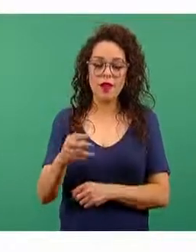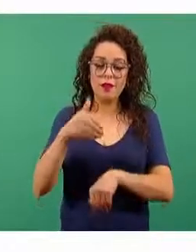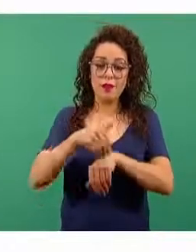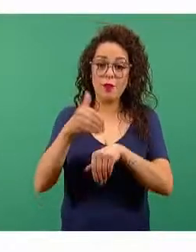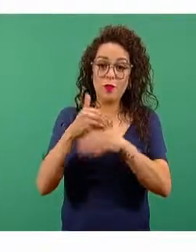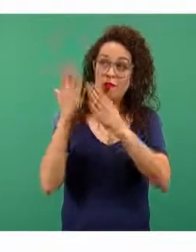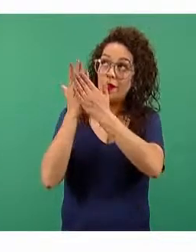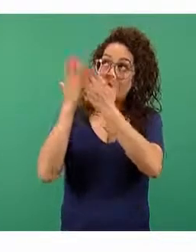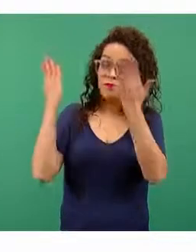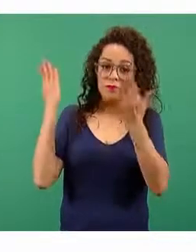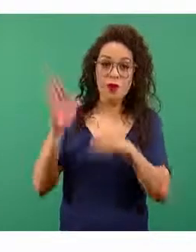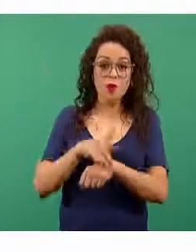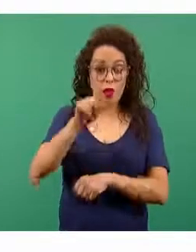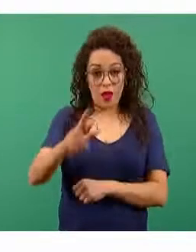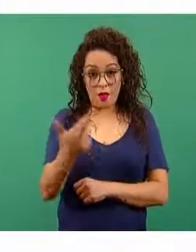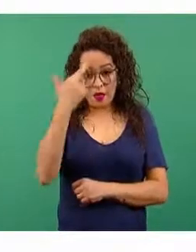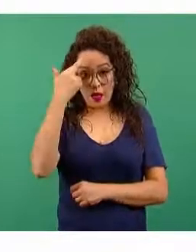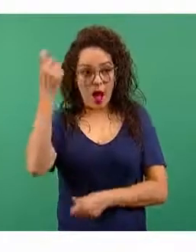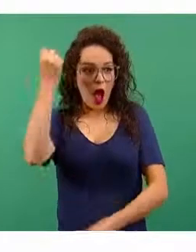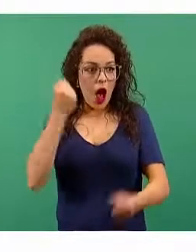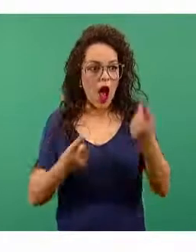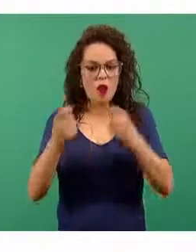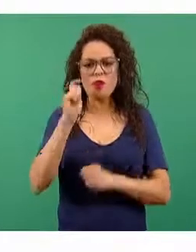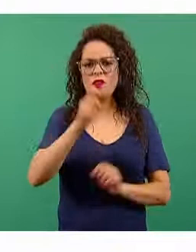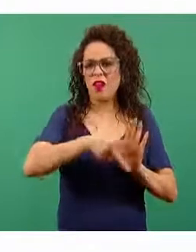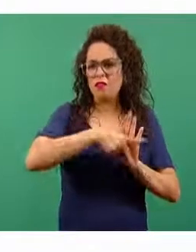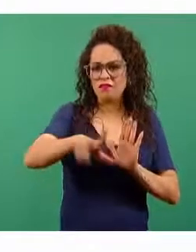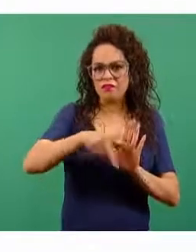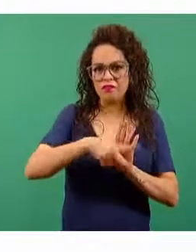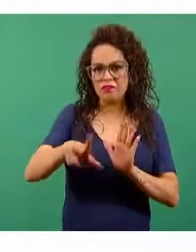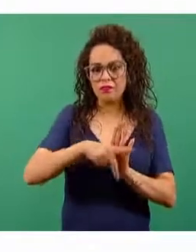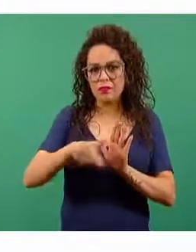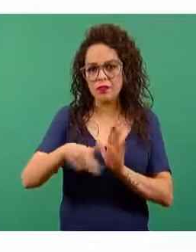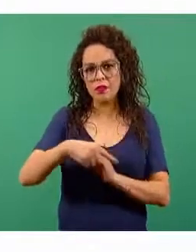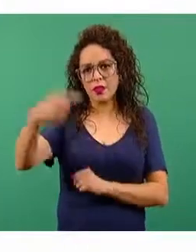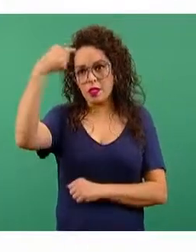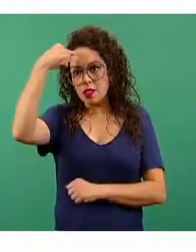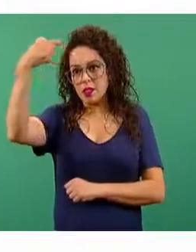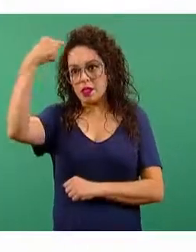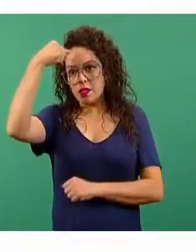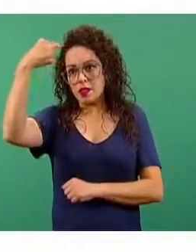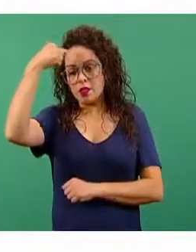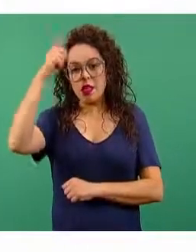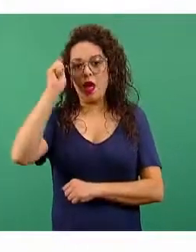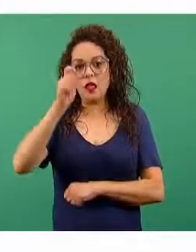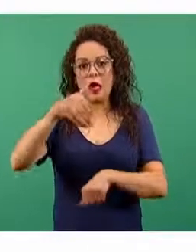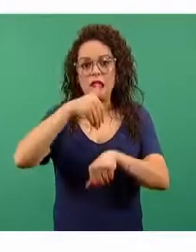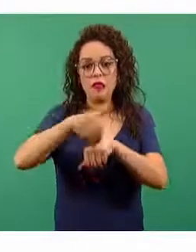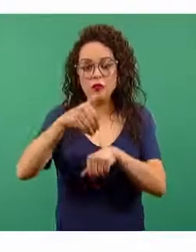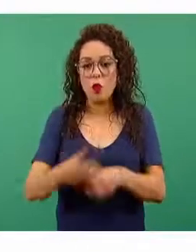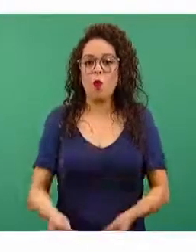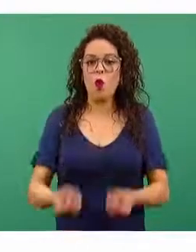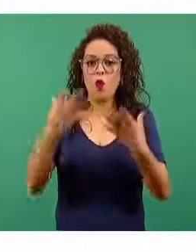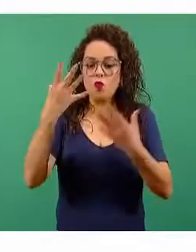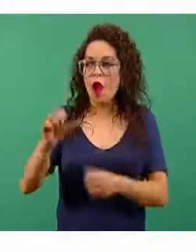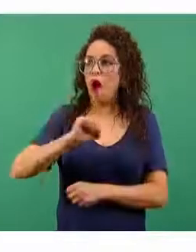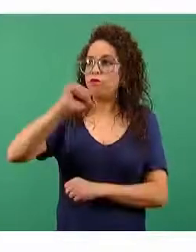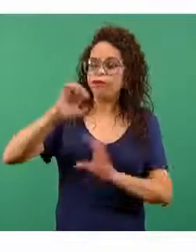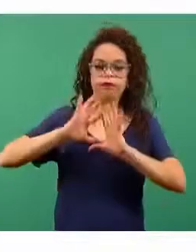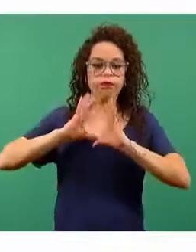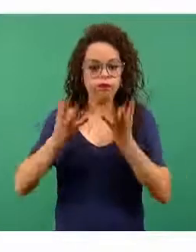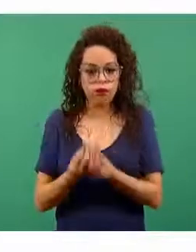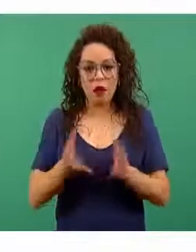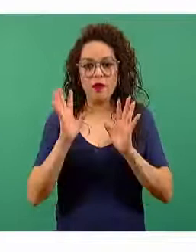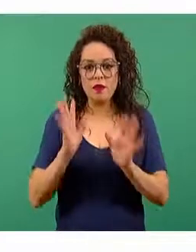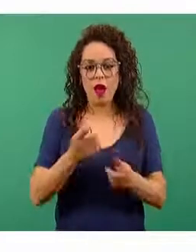porque recordarán que algunos diarios de circulación nacional estaban obsesionados con la cifra récord de casos acumulados y de muy